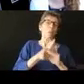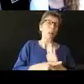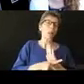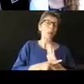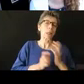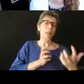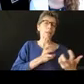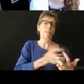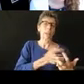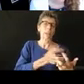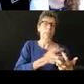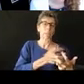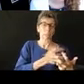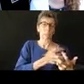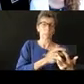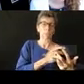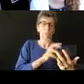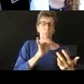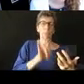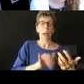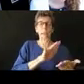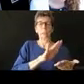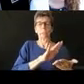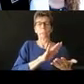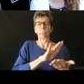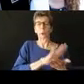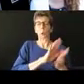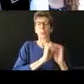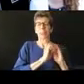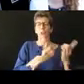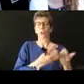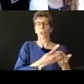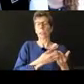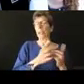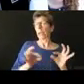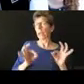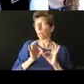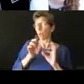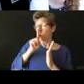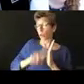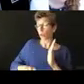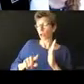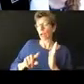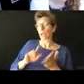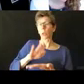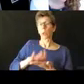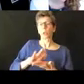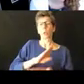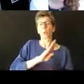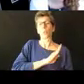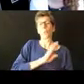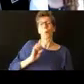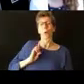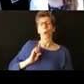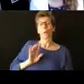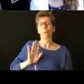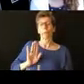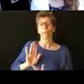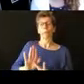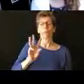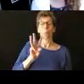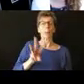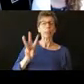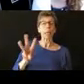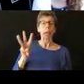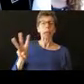cualquier por ejemplo lo que tengan en el sitio web del distrito escolar pueden ver porque hay muchos lugares a donde